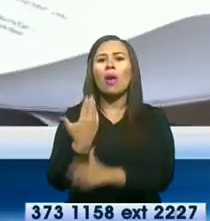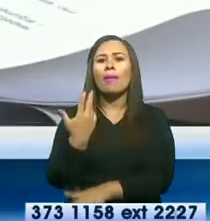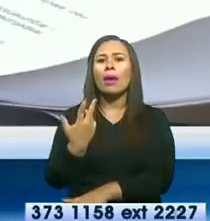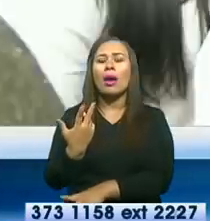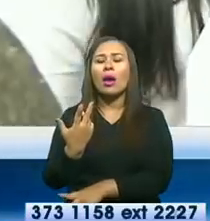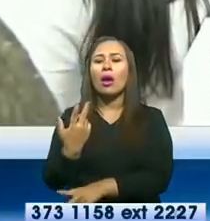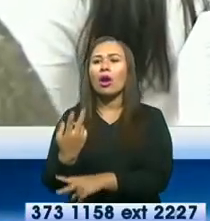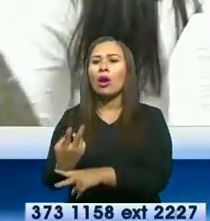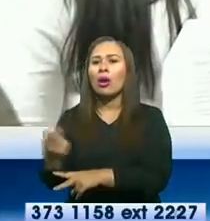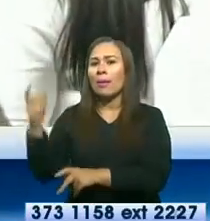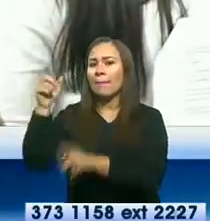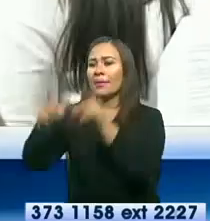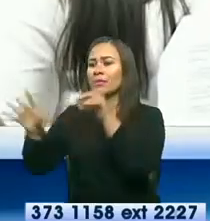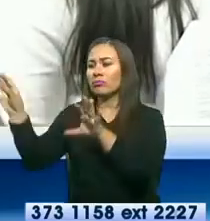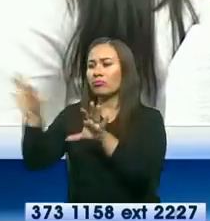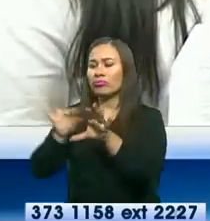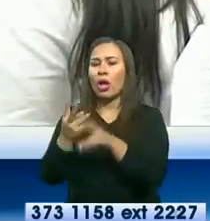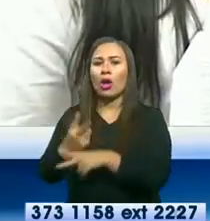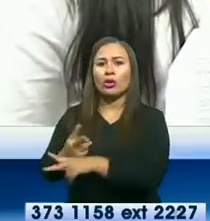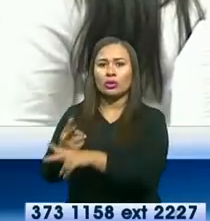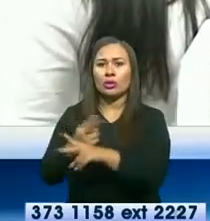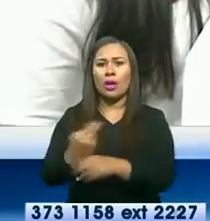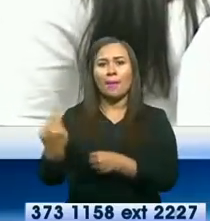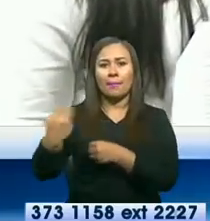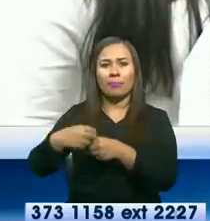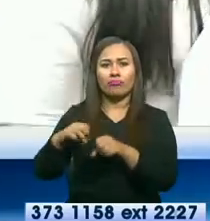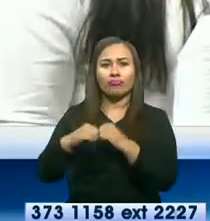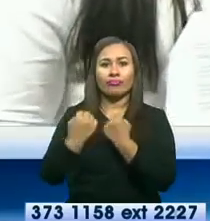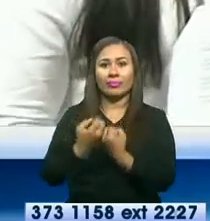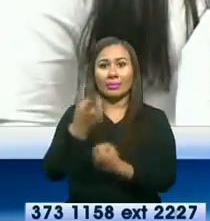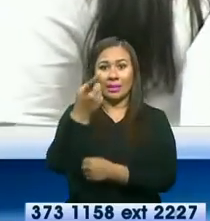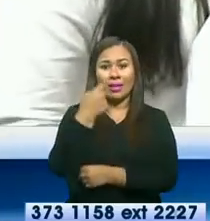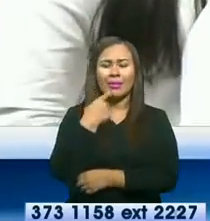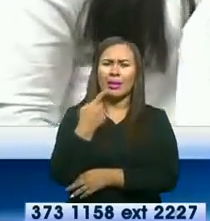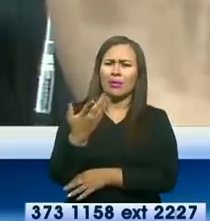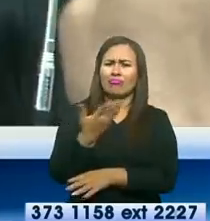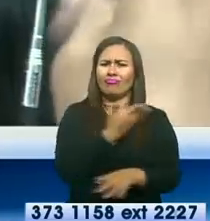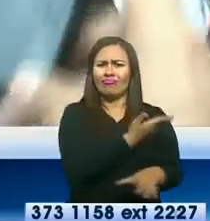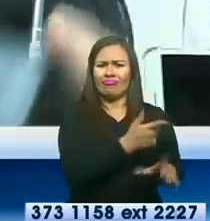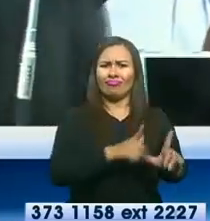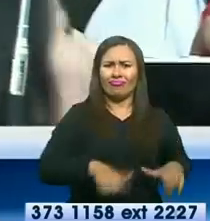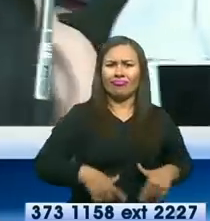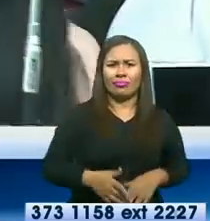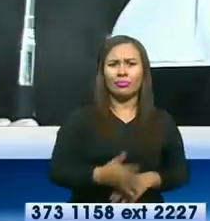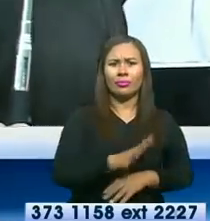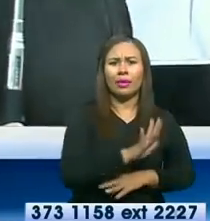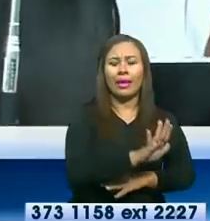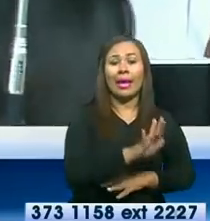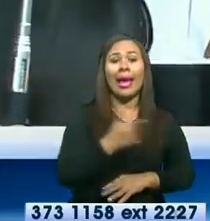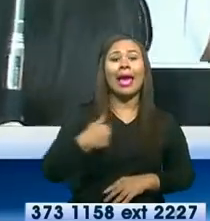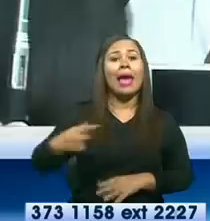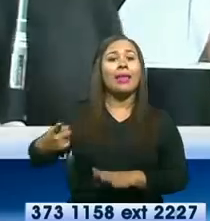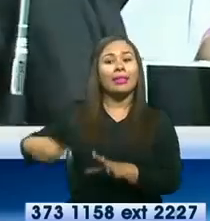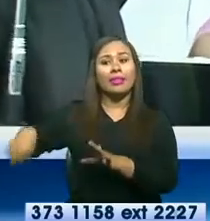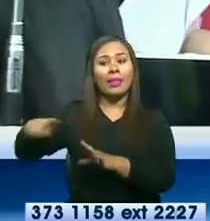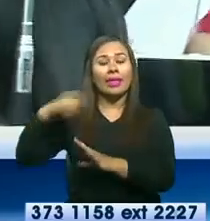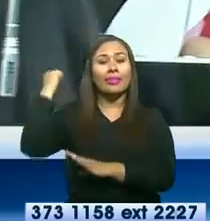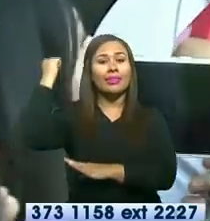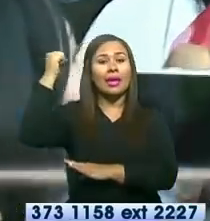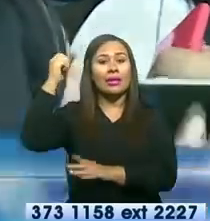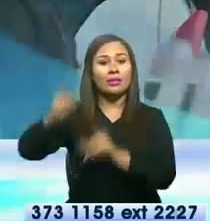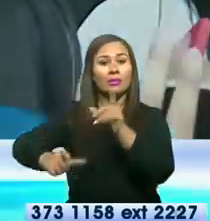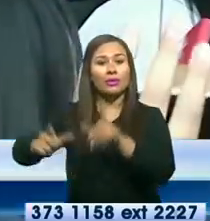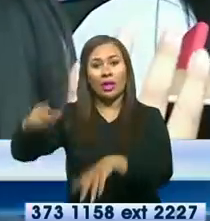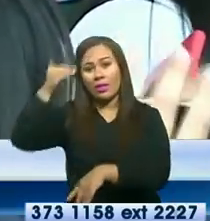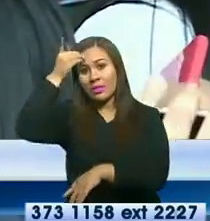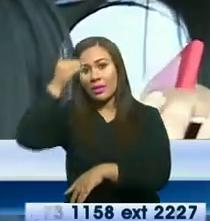Participación. Ricardo Patiño critica duramente la posición que ha tomado el presidente Moreno. Es el derecho del pueblo elegir a sus mandatarios, las